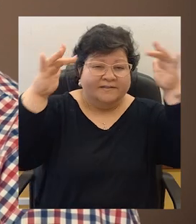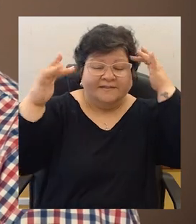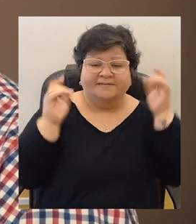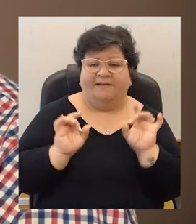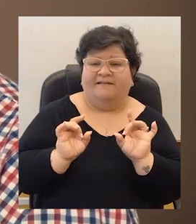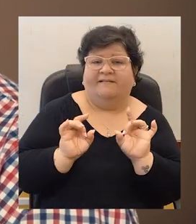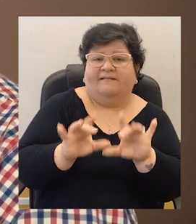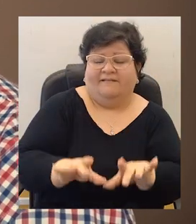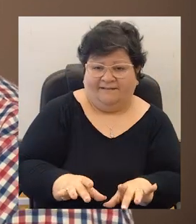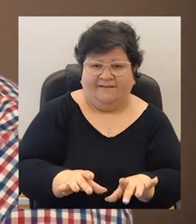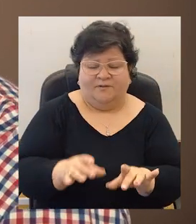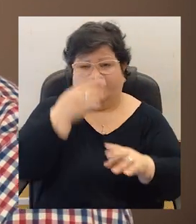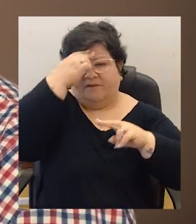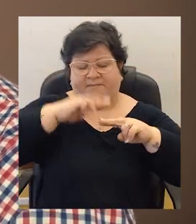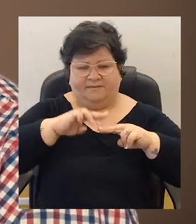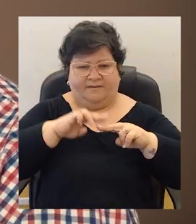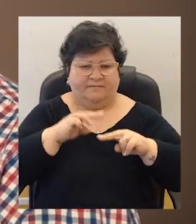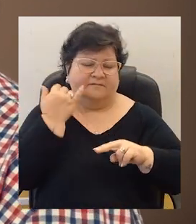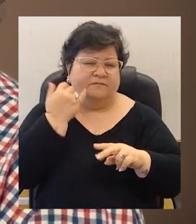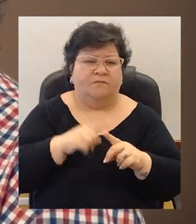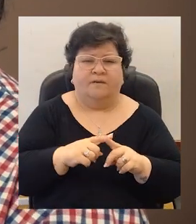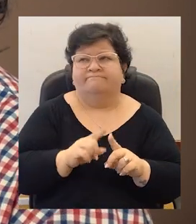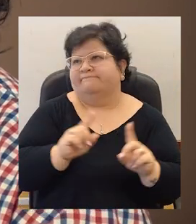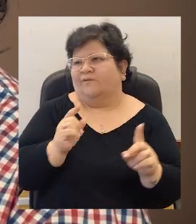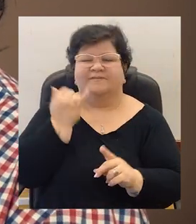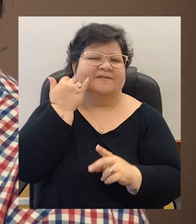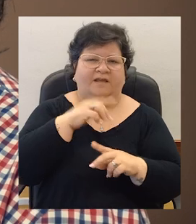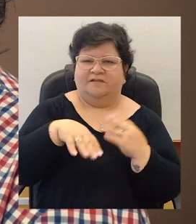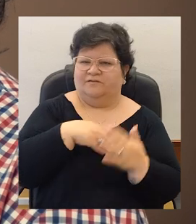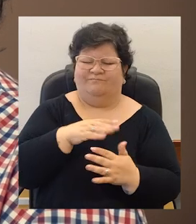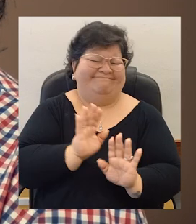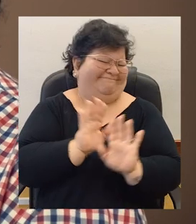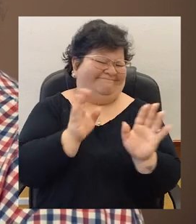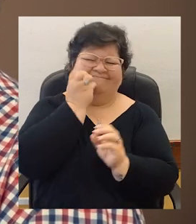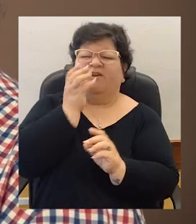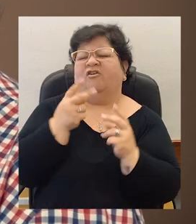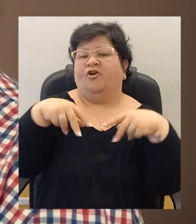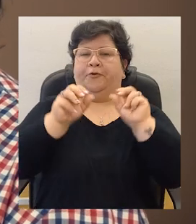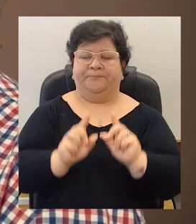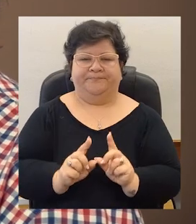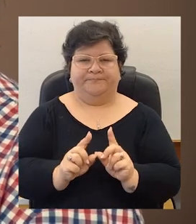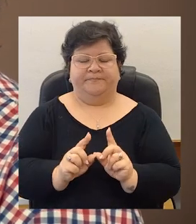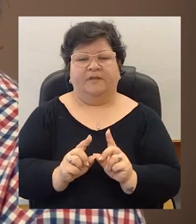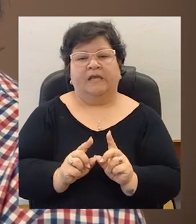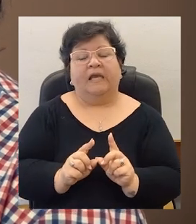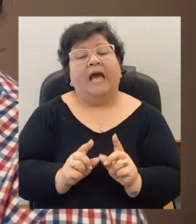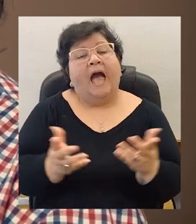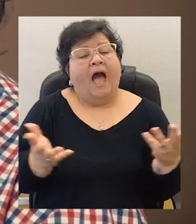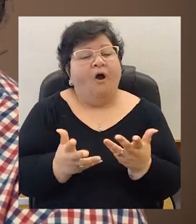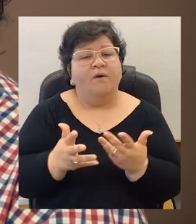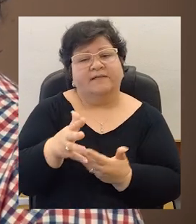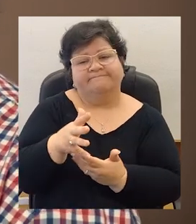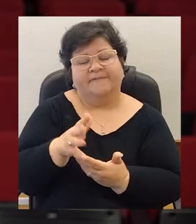transmisión sexual en la adolescencia la abstinencia y ahora por ejemplo quieren mucho hay muchos sitios en cuestiones